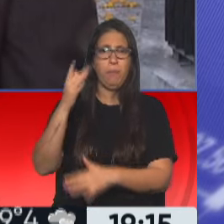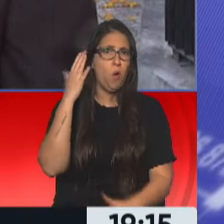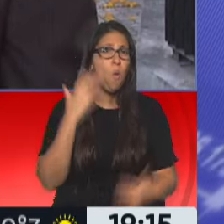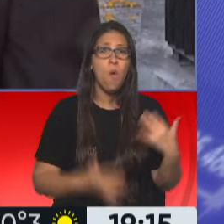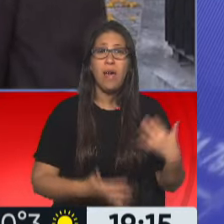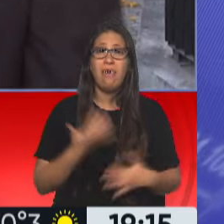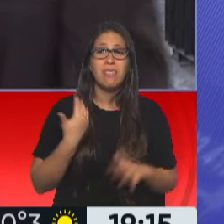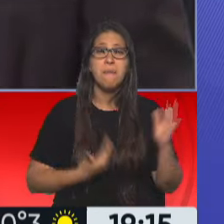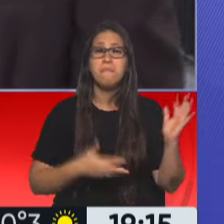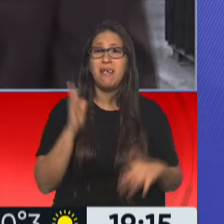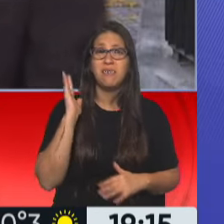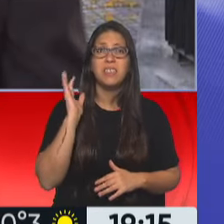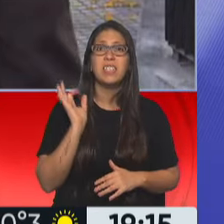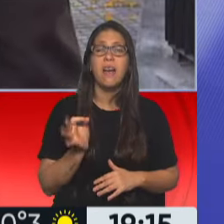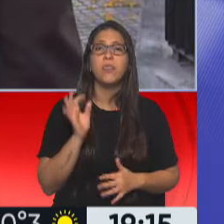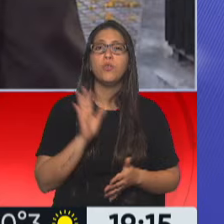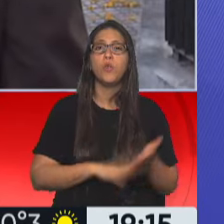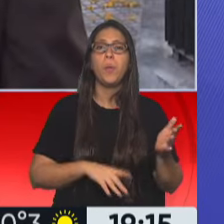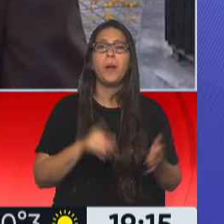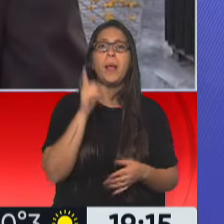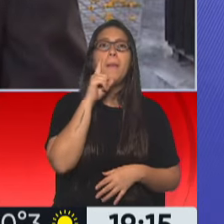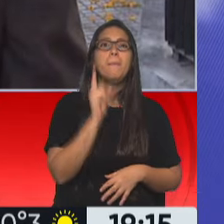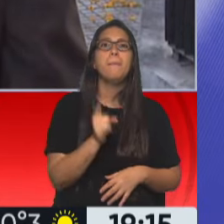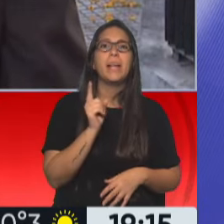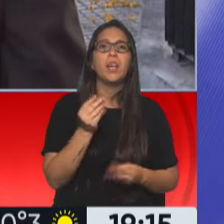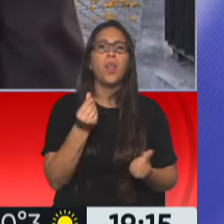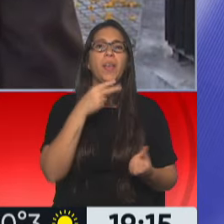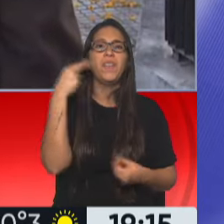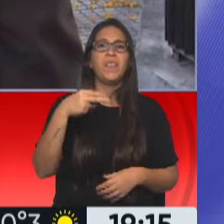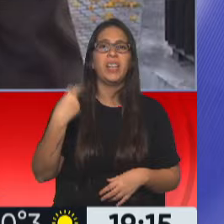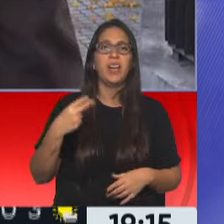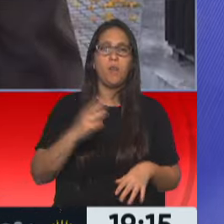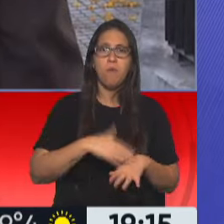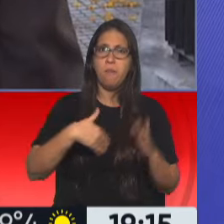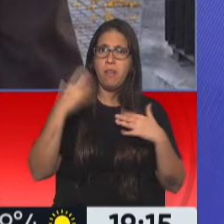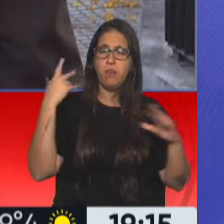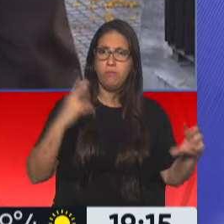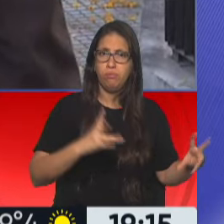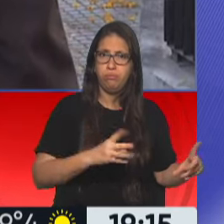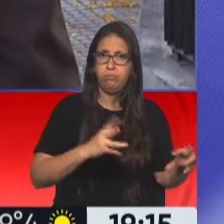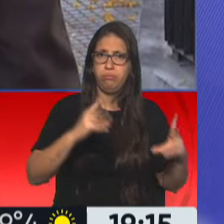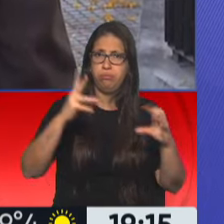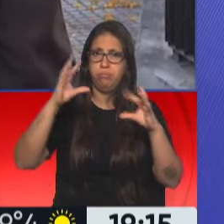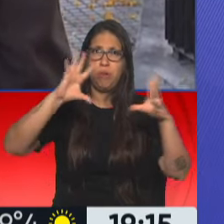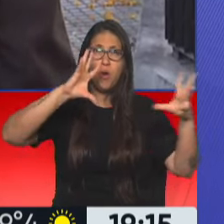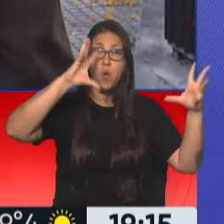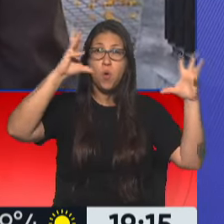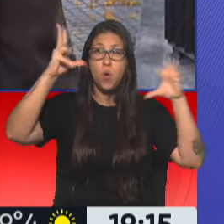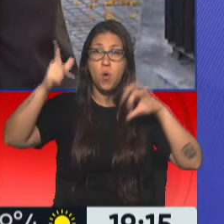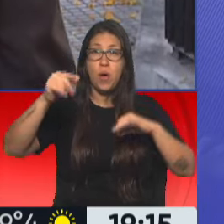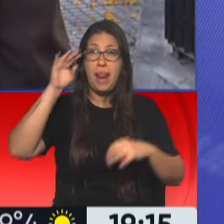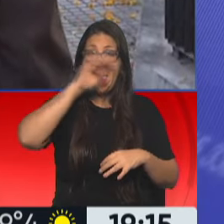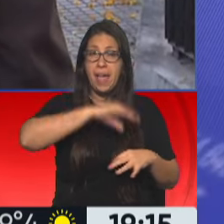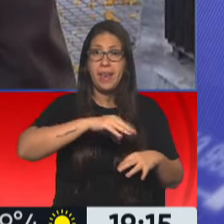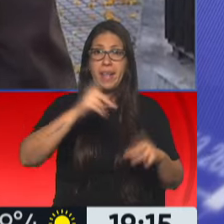urgente es saber el grado de toxicidad que tuvo en su momento y puede llegar a tener esta nube, e inclusive lo que cae